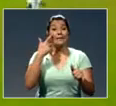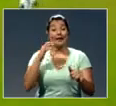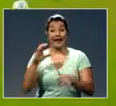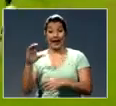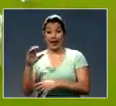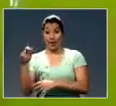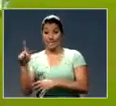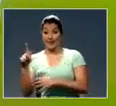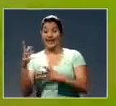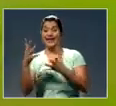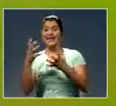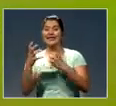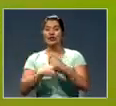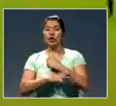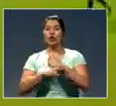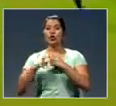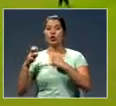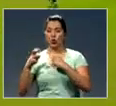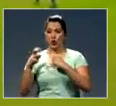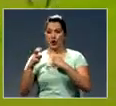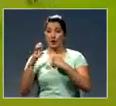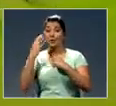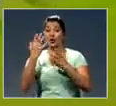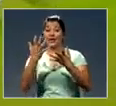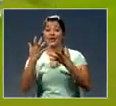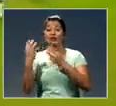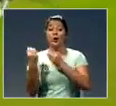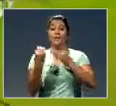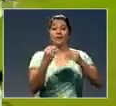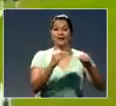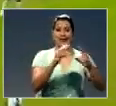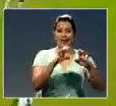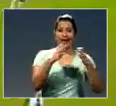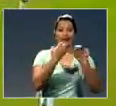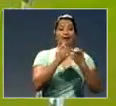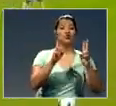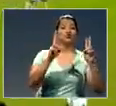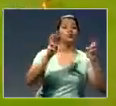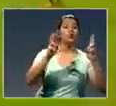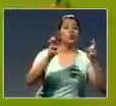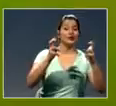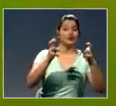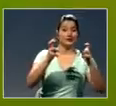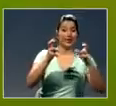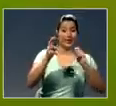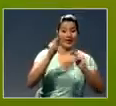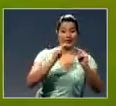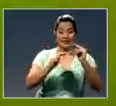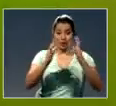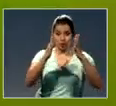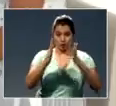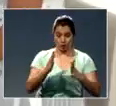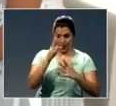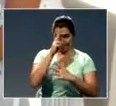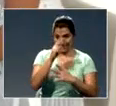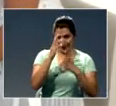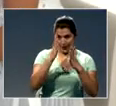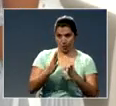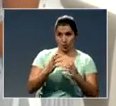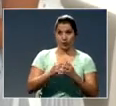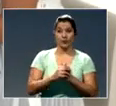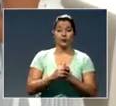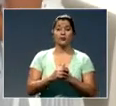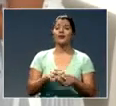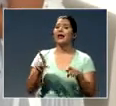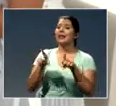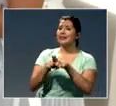Pascal en su intención de vender el equipo a un grupo de supuestos inversionistas mexicanos. Don Jorge, también en el comunicado